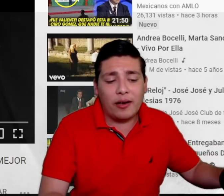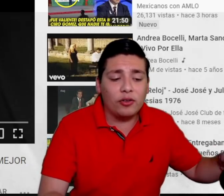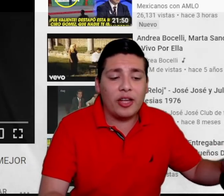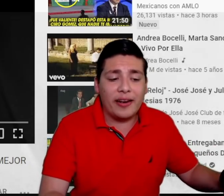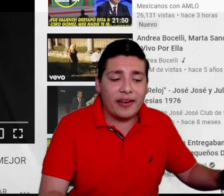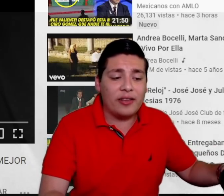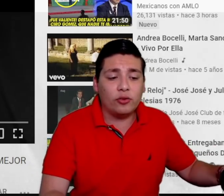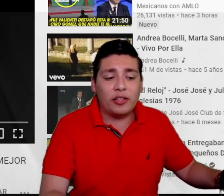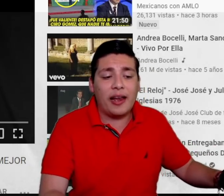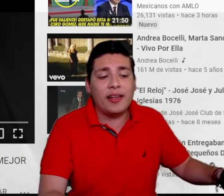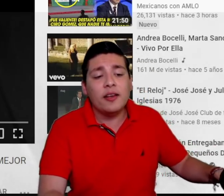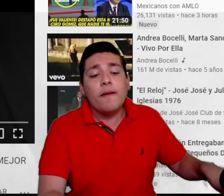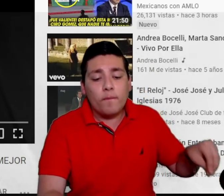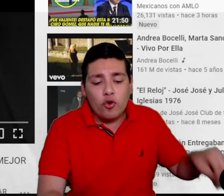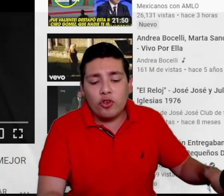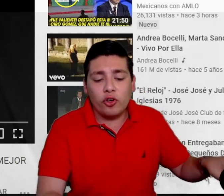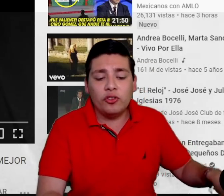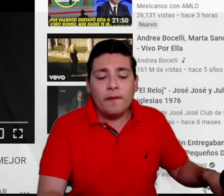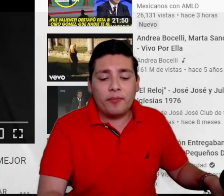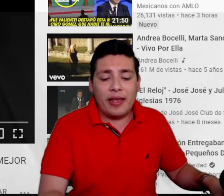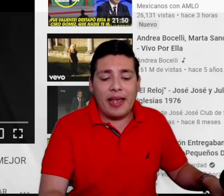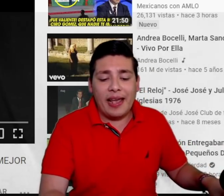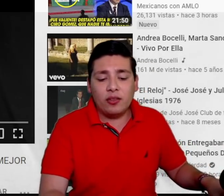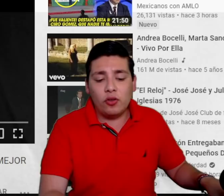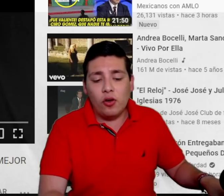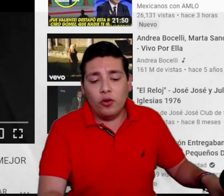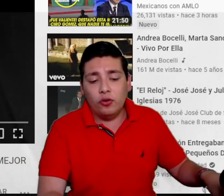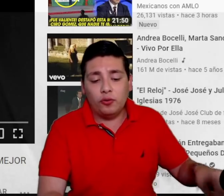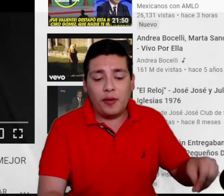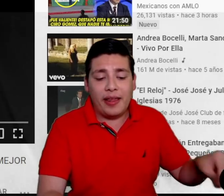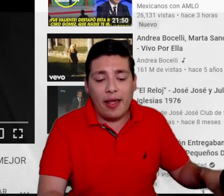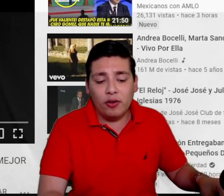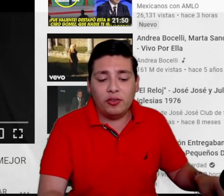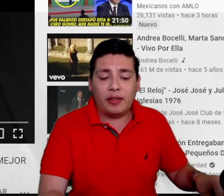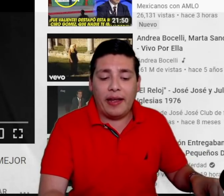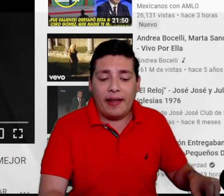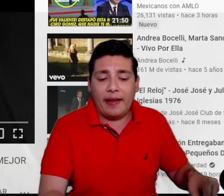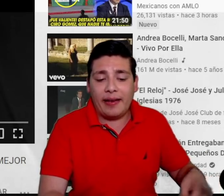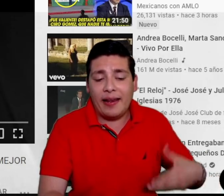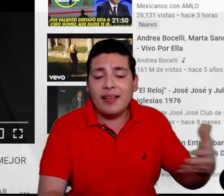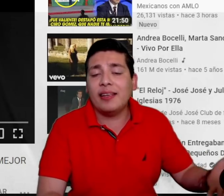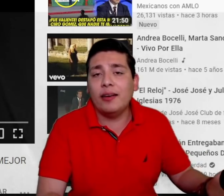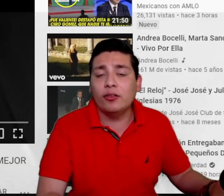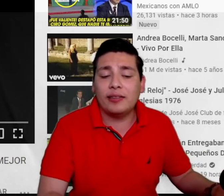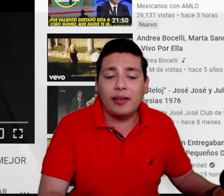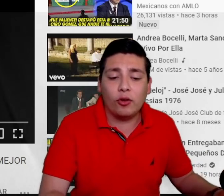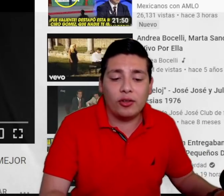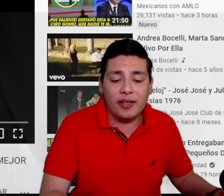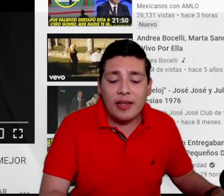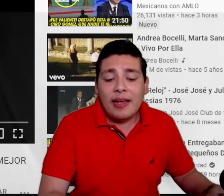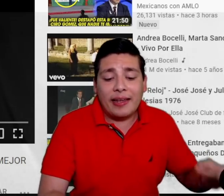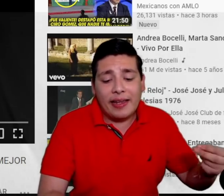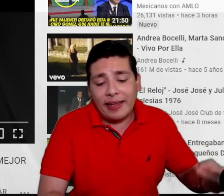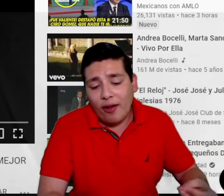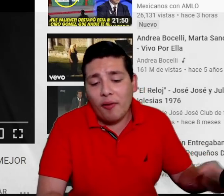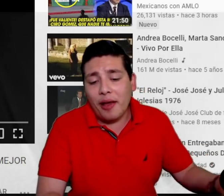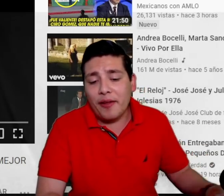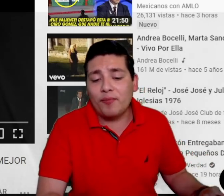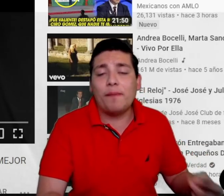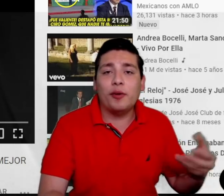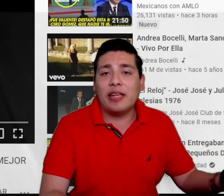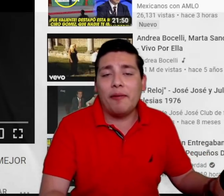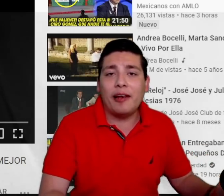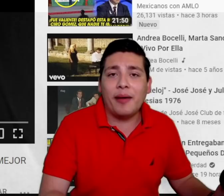encontrarlos en redes sociales. Muchos de estos videos que realizan los sacerdotes y que